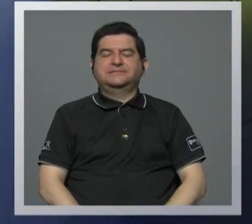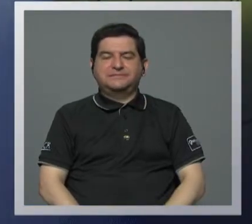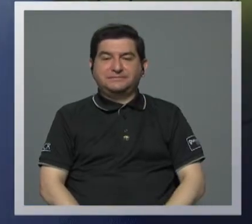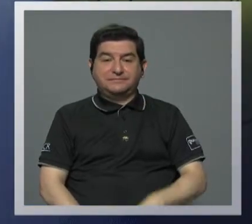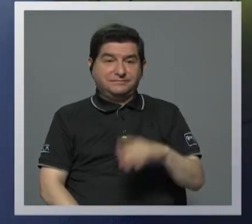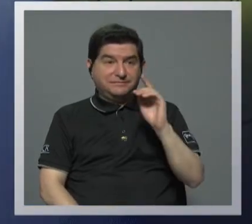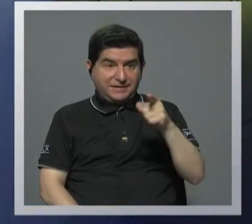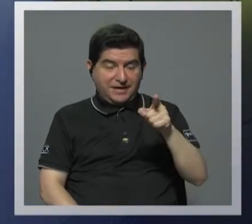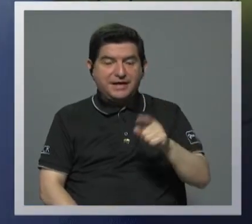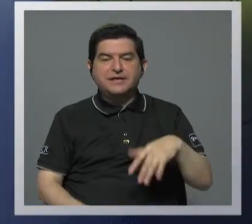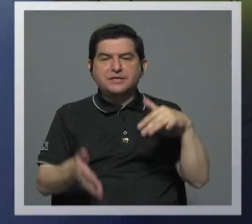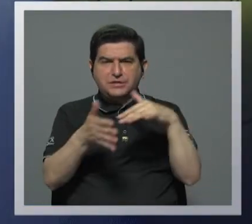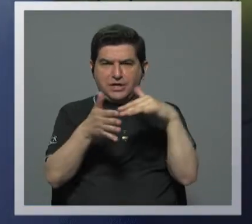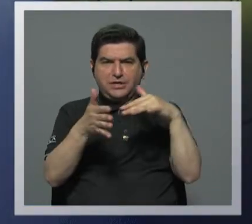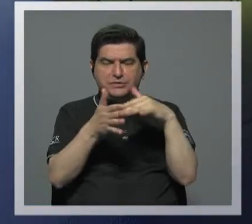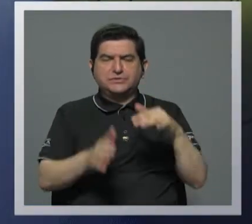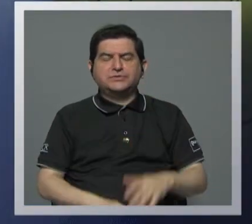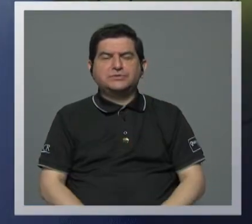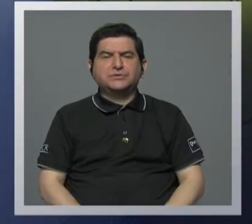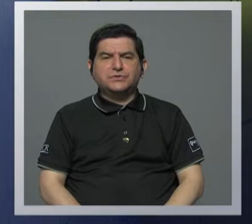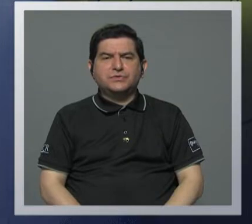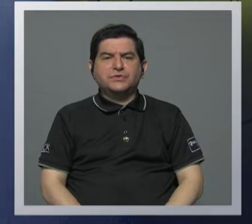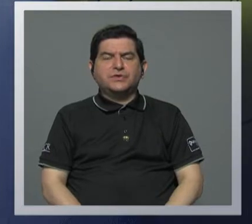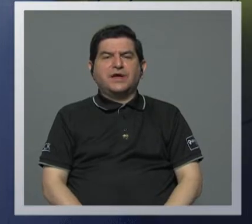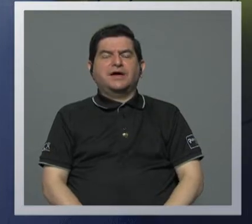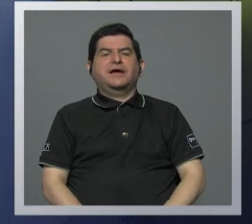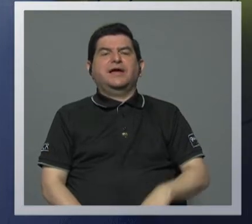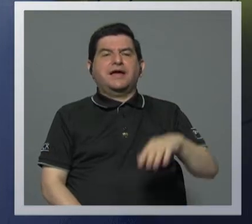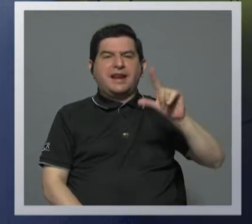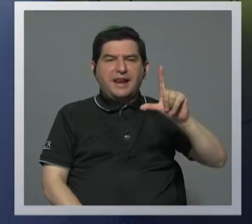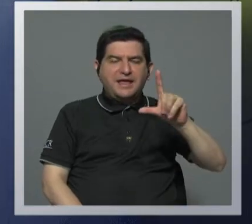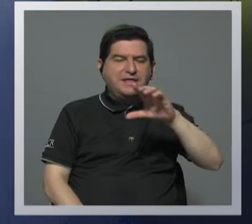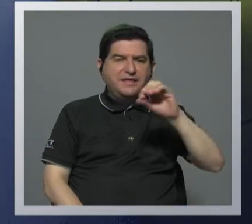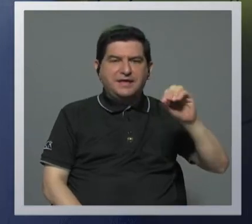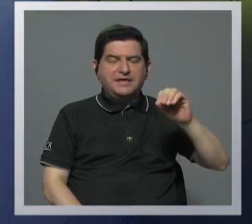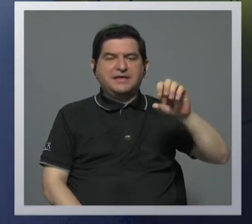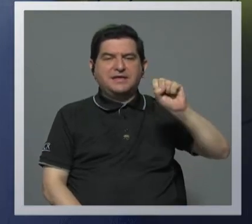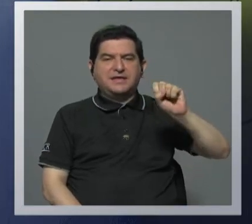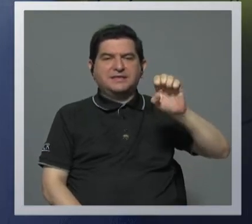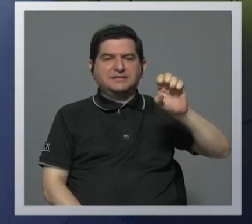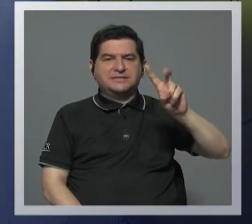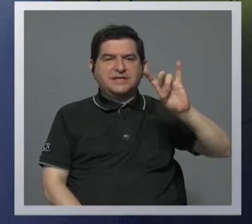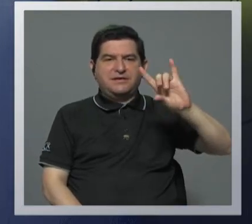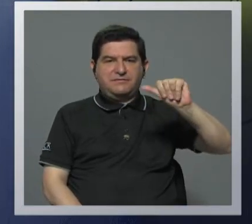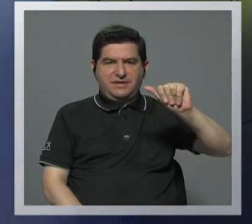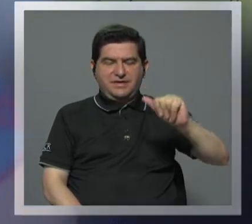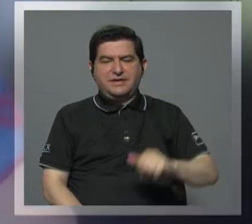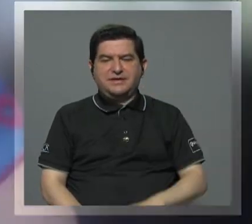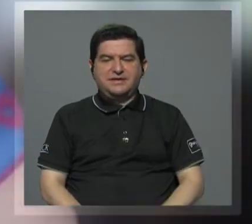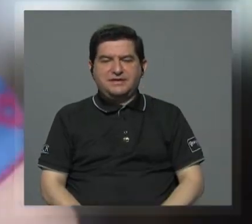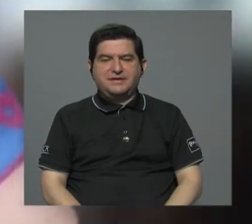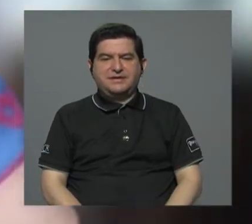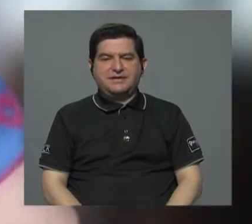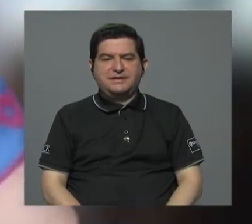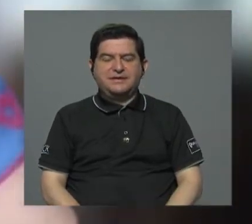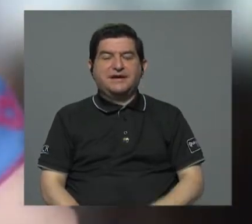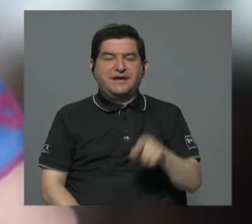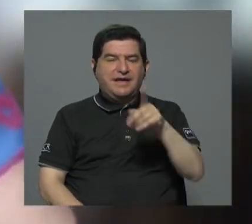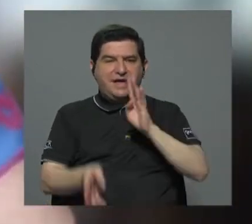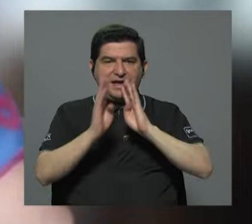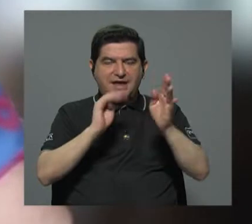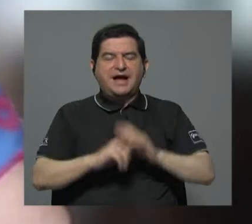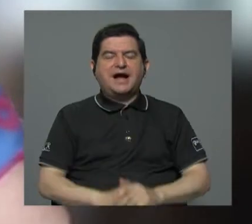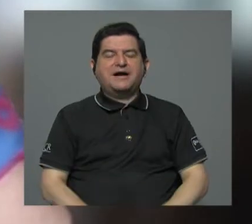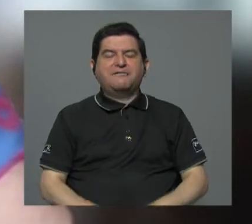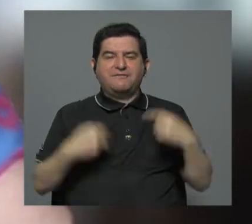Ella tiene estudios en Leiden y en Sevilla, es náhuatl y español parlante,